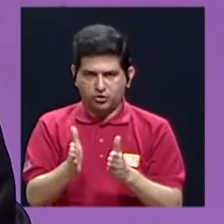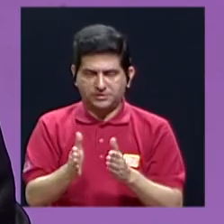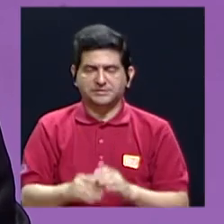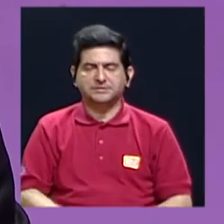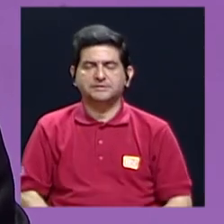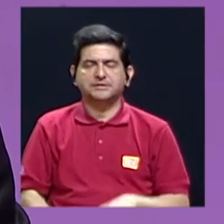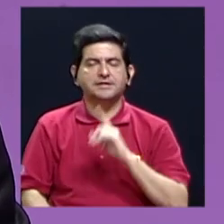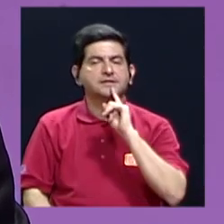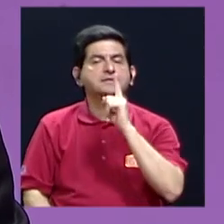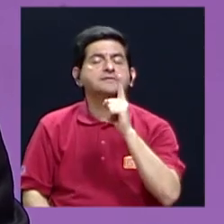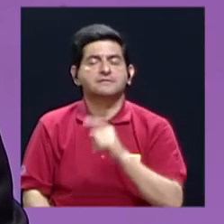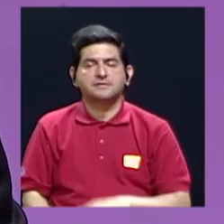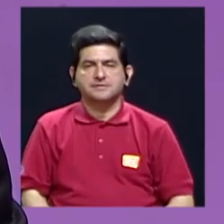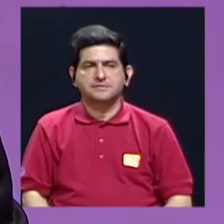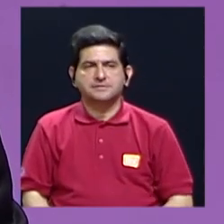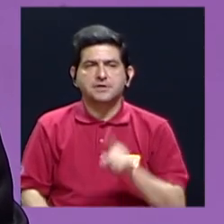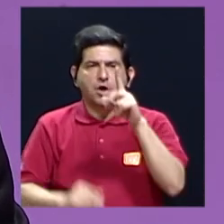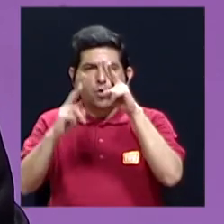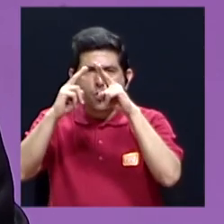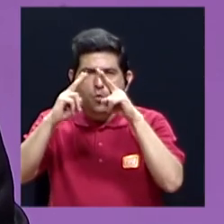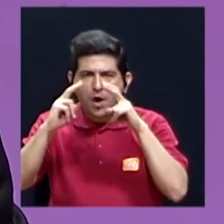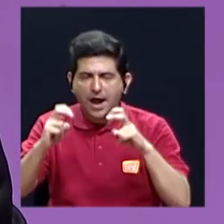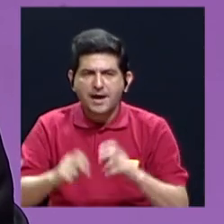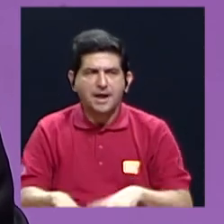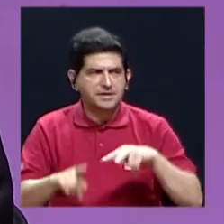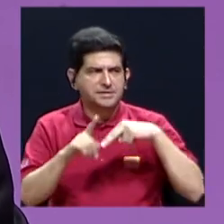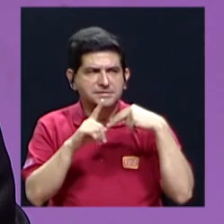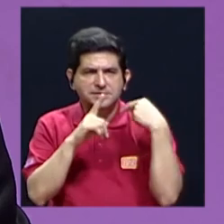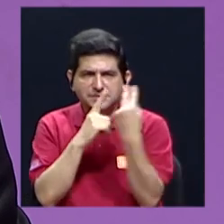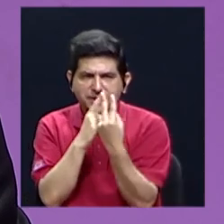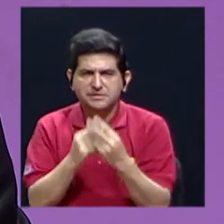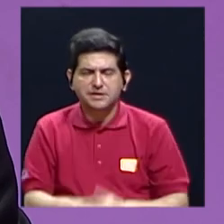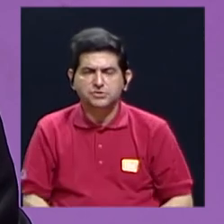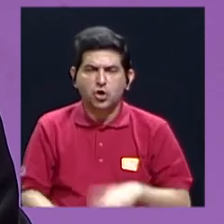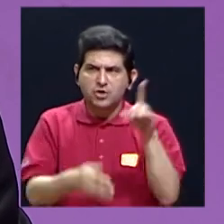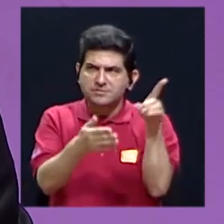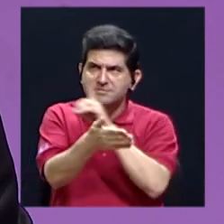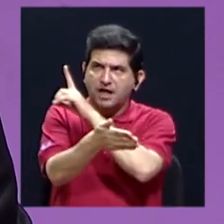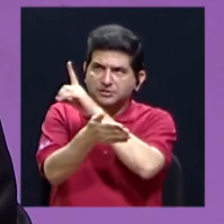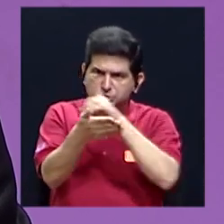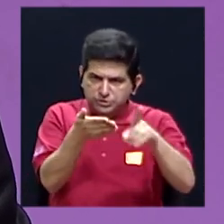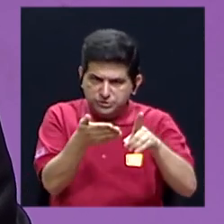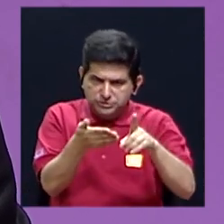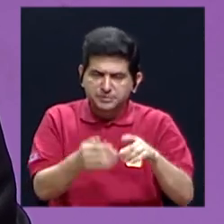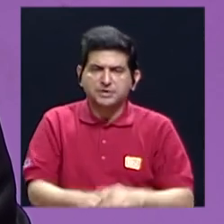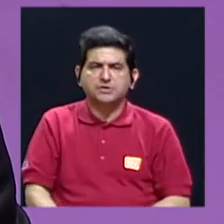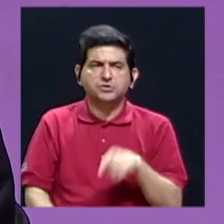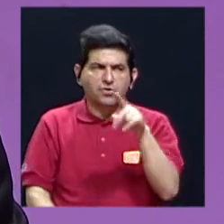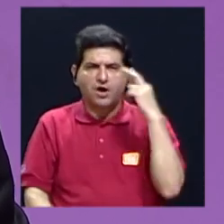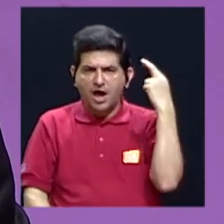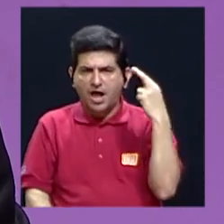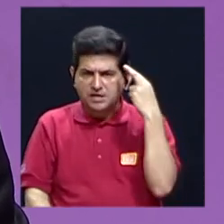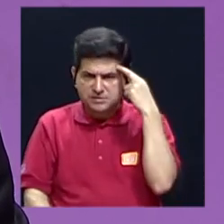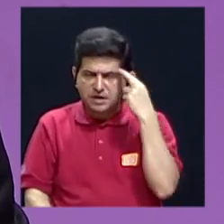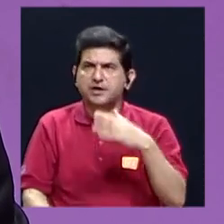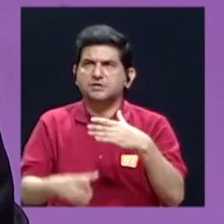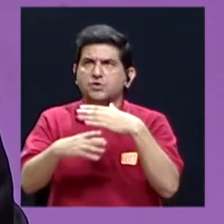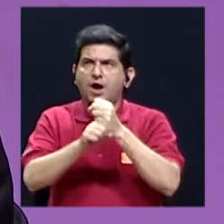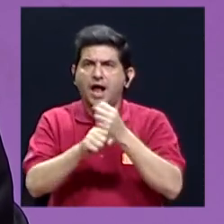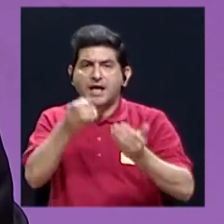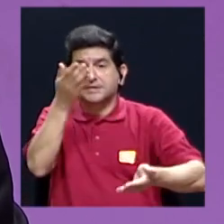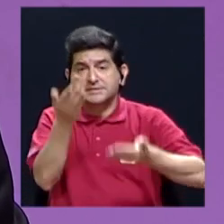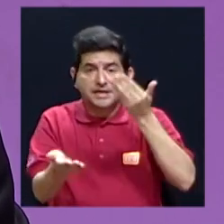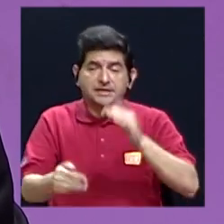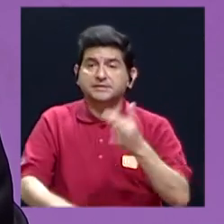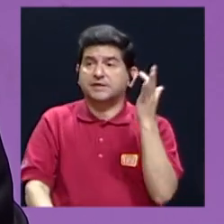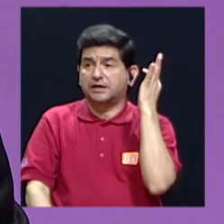Corte establece un análisis desde el punto de vista de la discriminación que se ha provocado y que se le ha provocado, digamos,